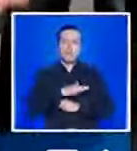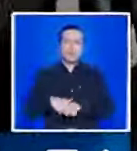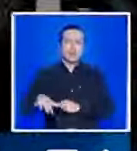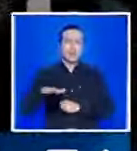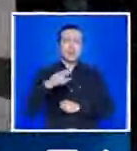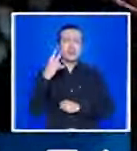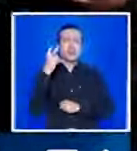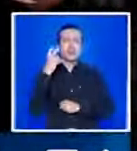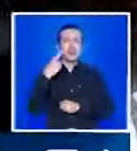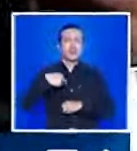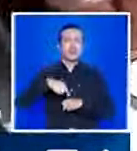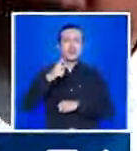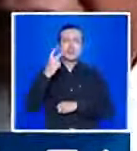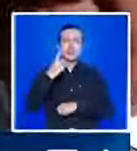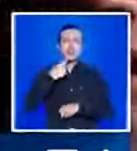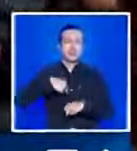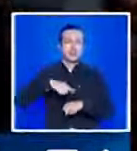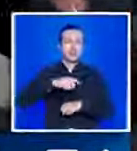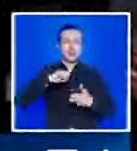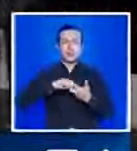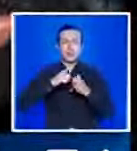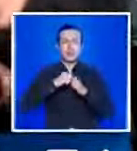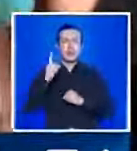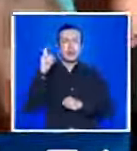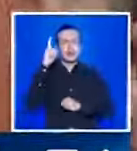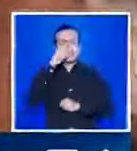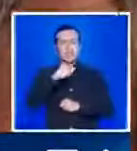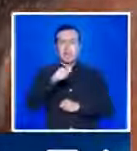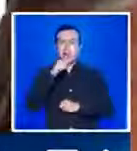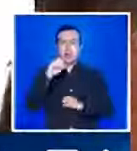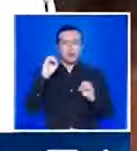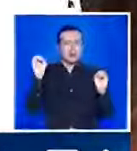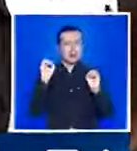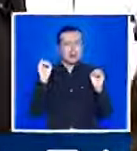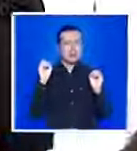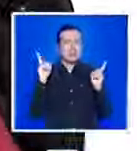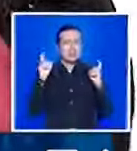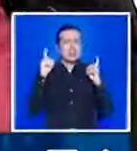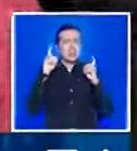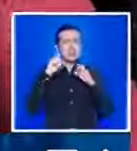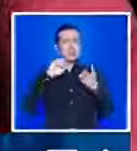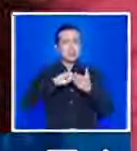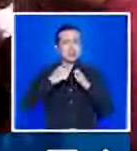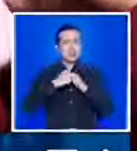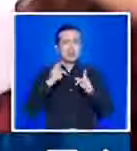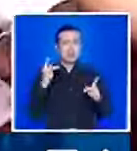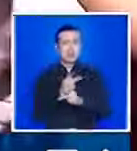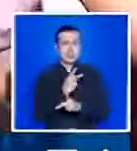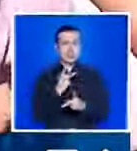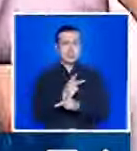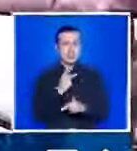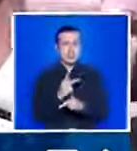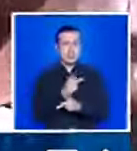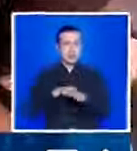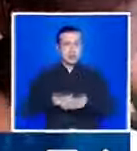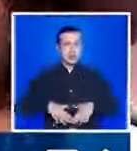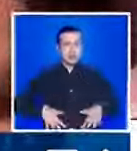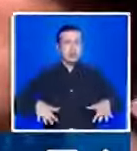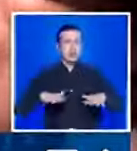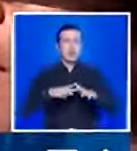horas con agua es realmente difícil. Es totalmente difícil. Desde cuenta, estaba obligado Píntac a